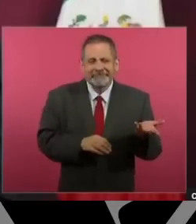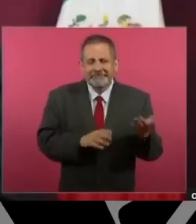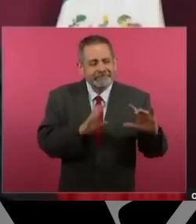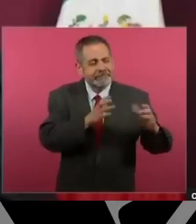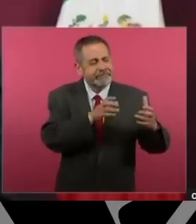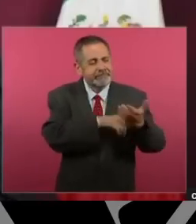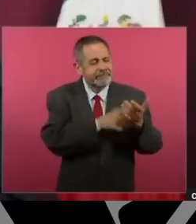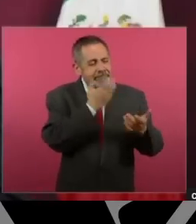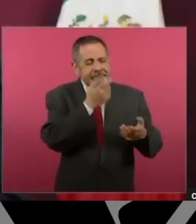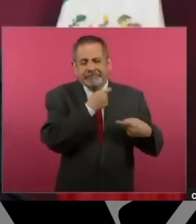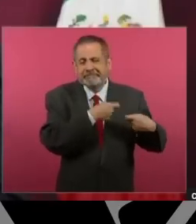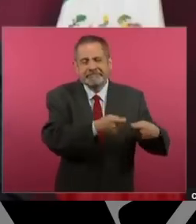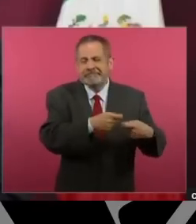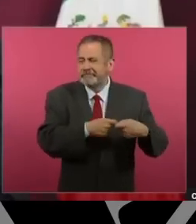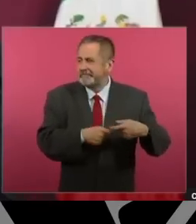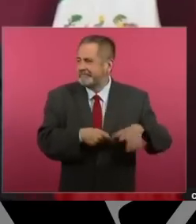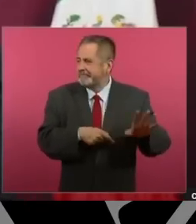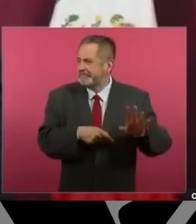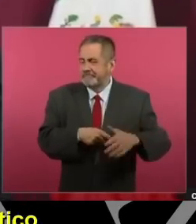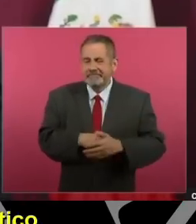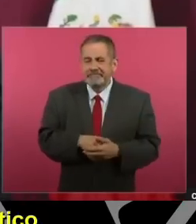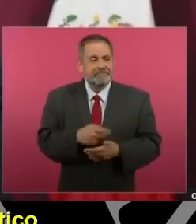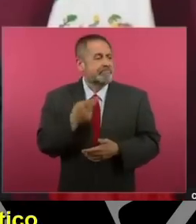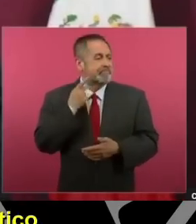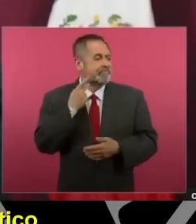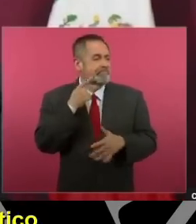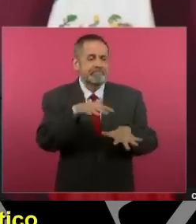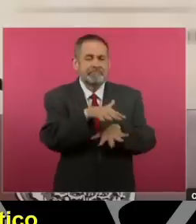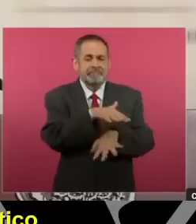y politiquería